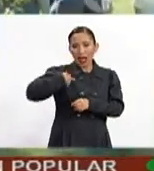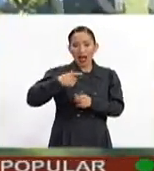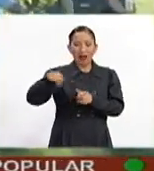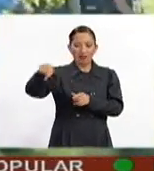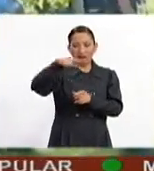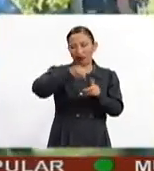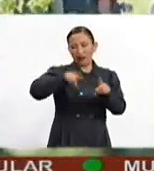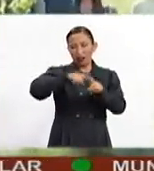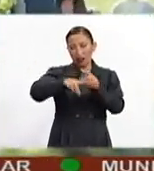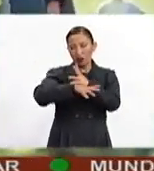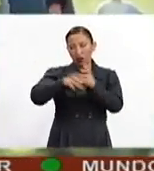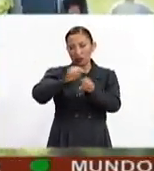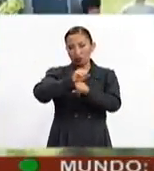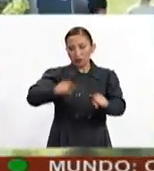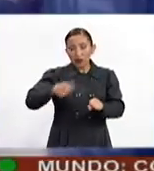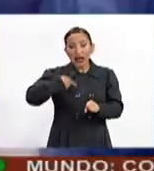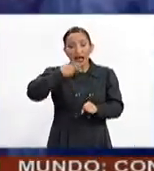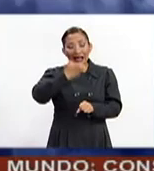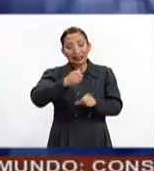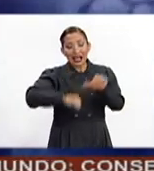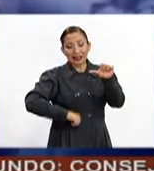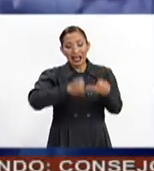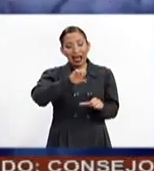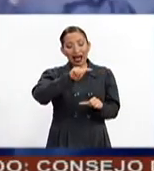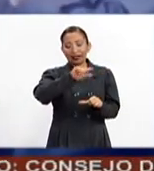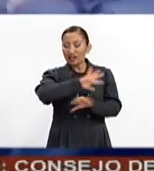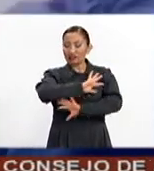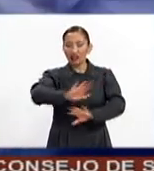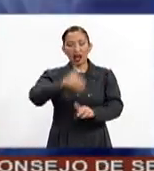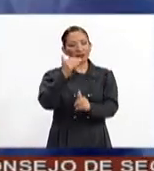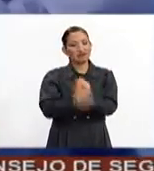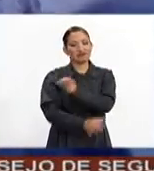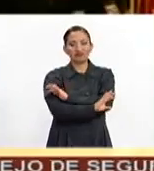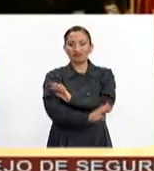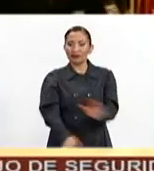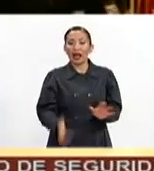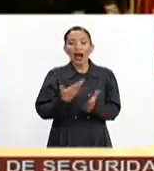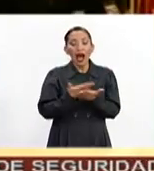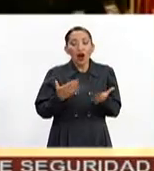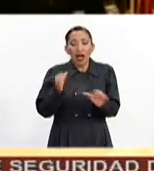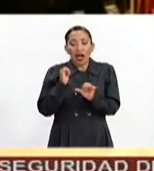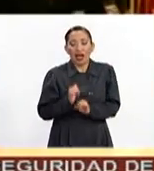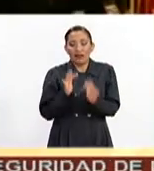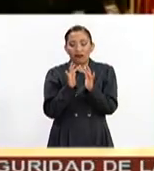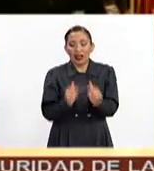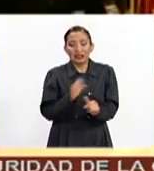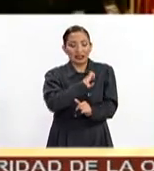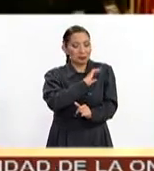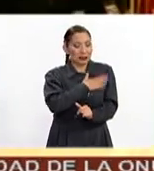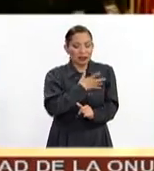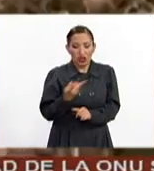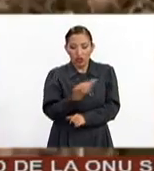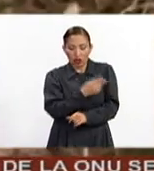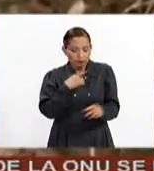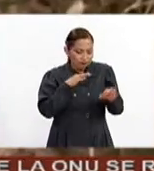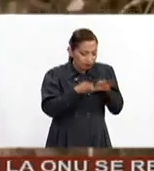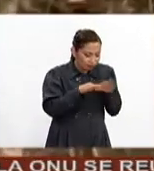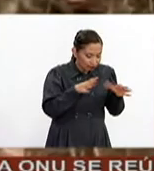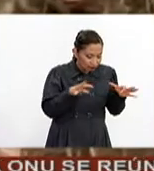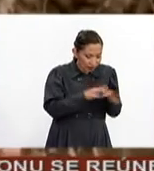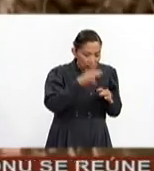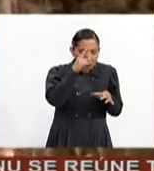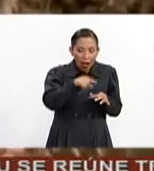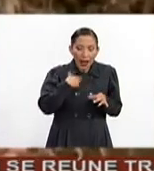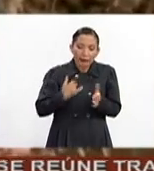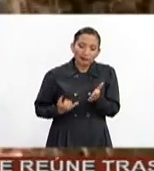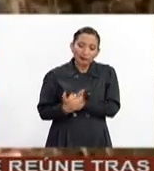con intermediarios civiles, con esta acción ETA está totalmente desarmada. Ahora las autoridades francesas y españolas trabajarán en conjunto